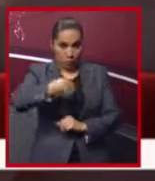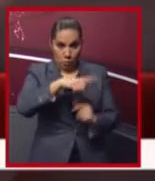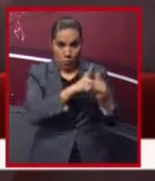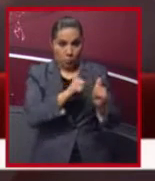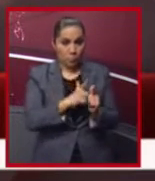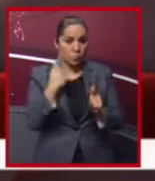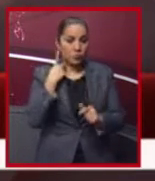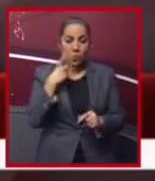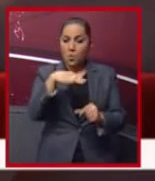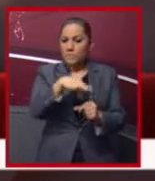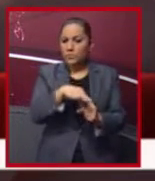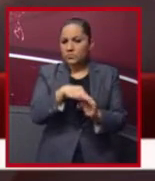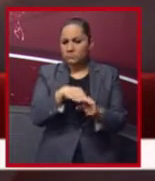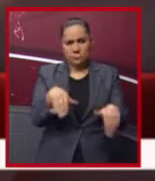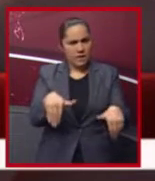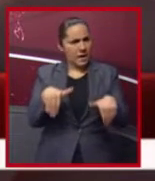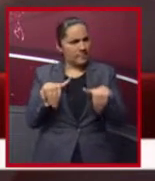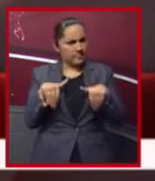razón.